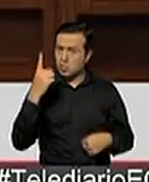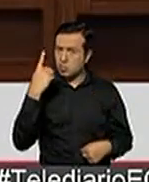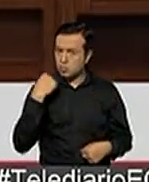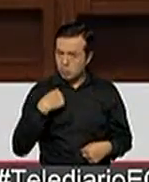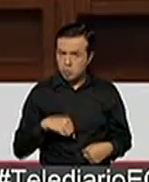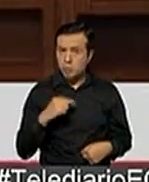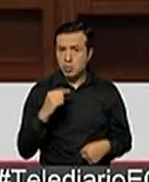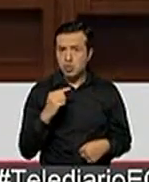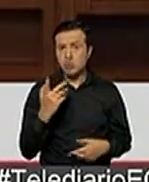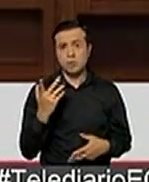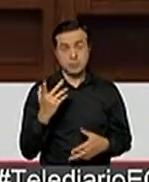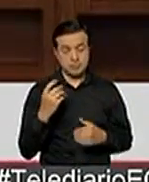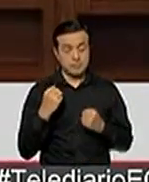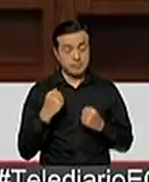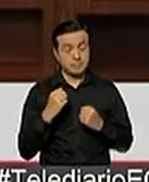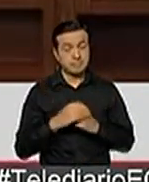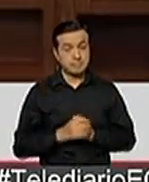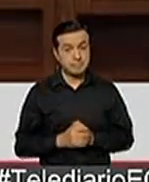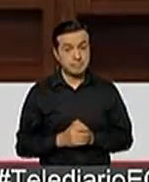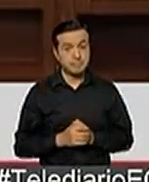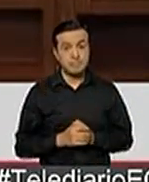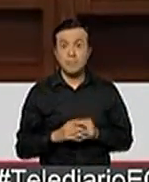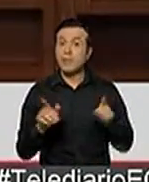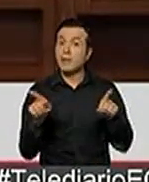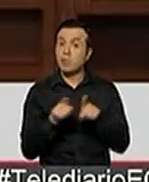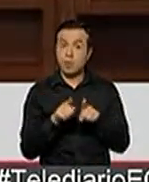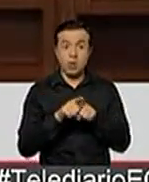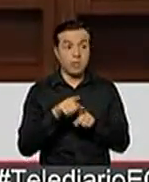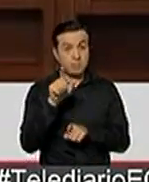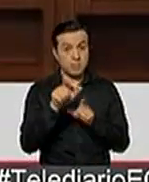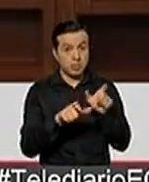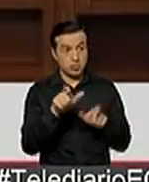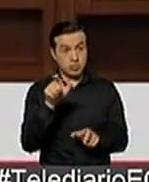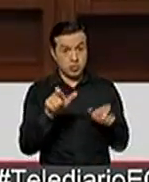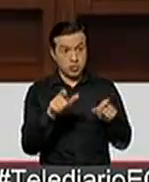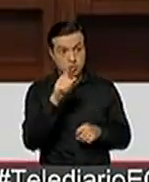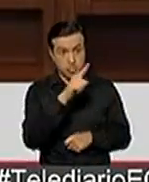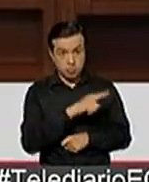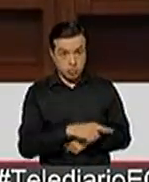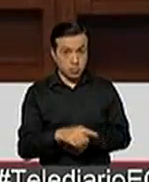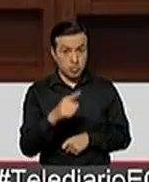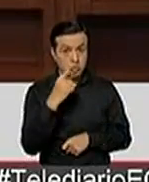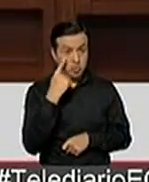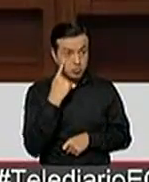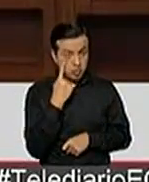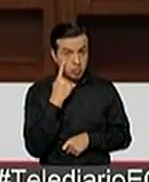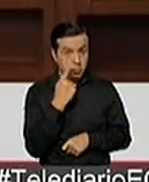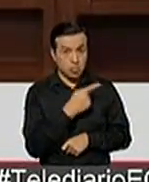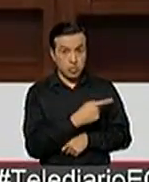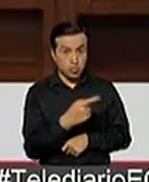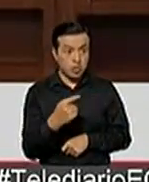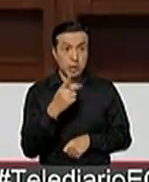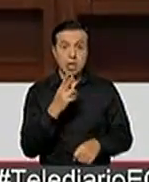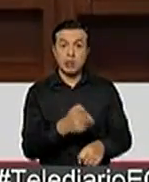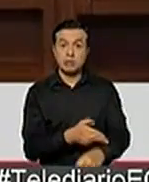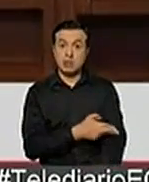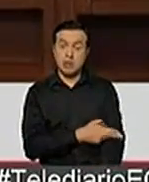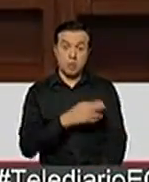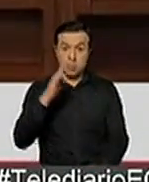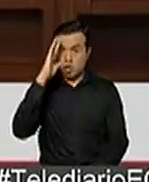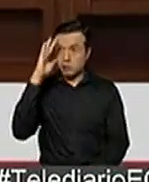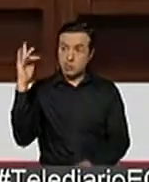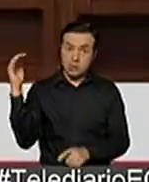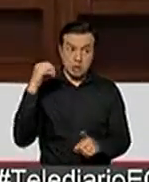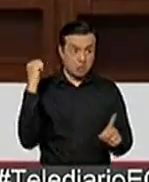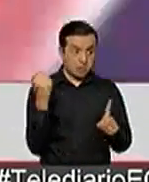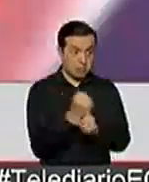ha quedado lesionada. De la misma forma, para todas aquellas personas que han sido víctimas de los excesos de la policía y de